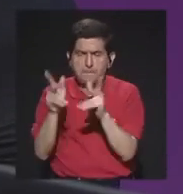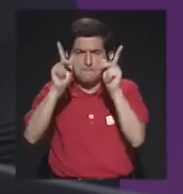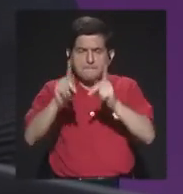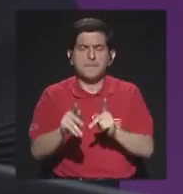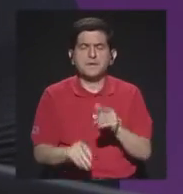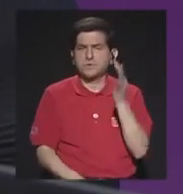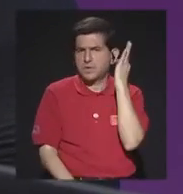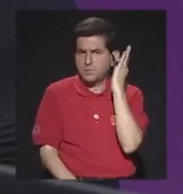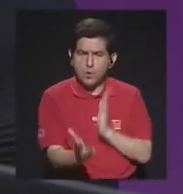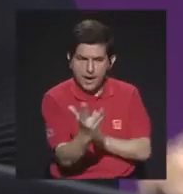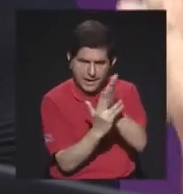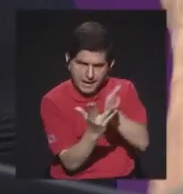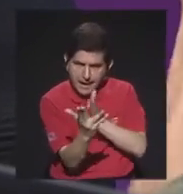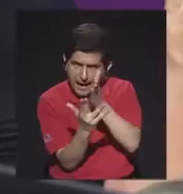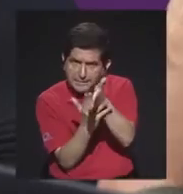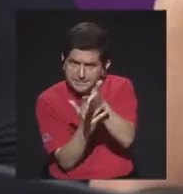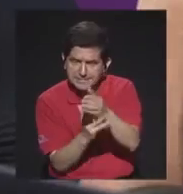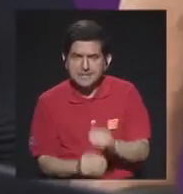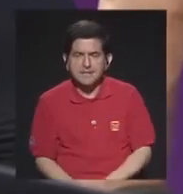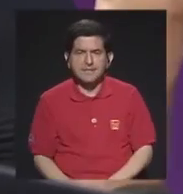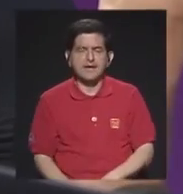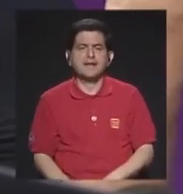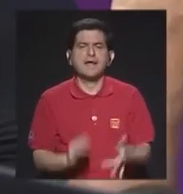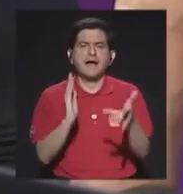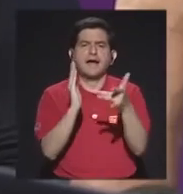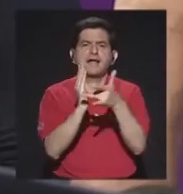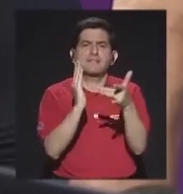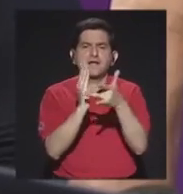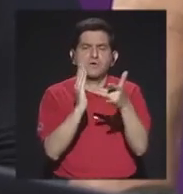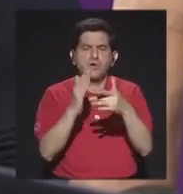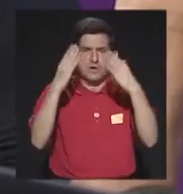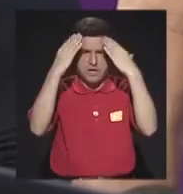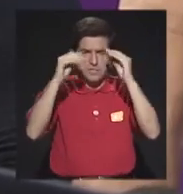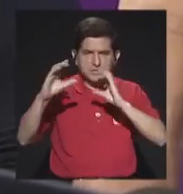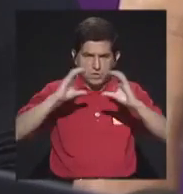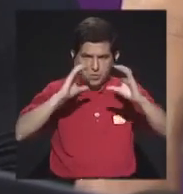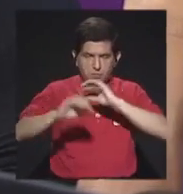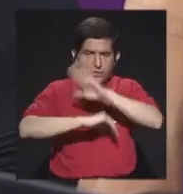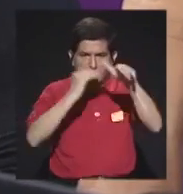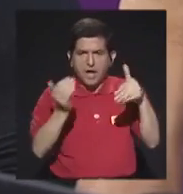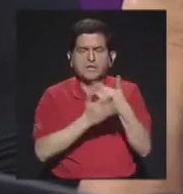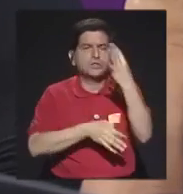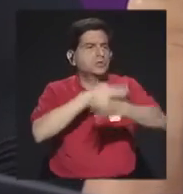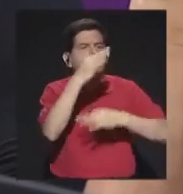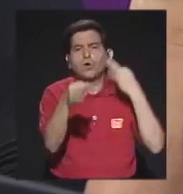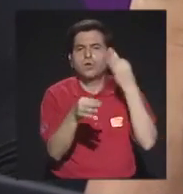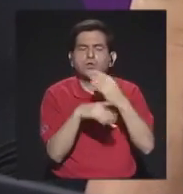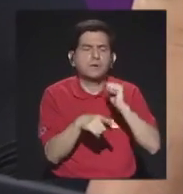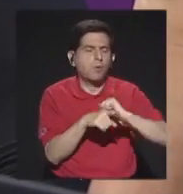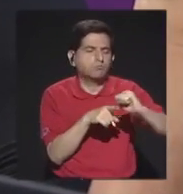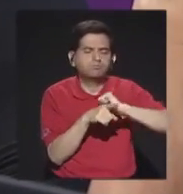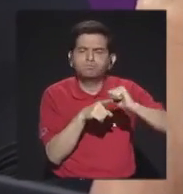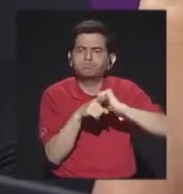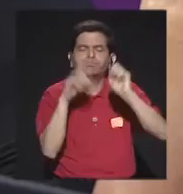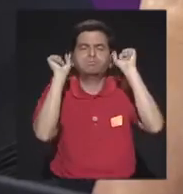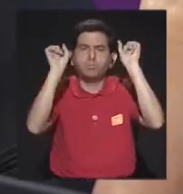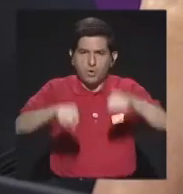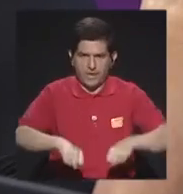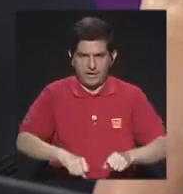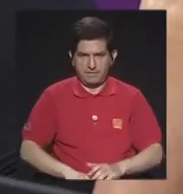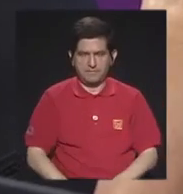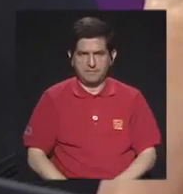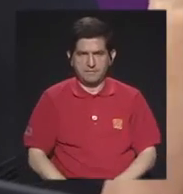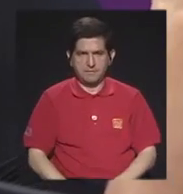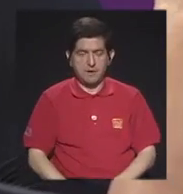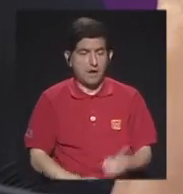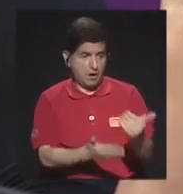acceder a las TIC, que las mujeres puedan acceder a todo tipo de capacitación posible, que